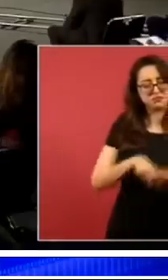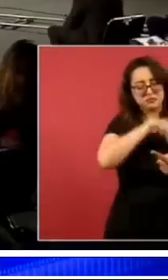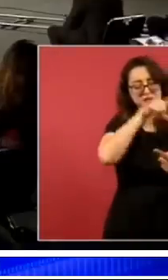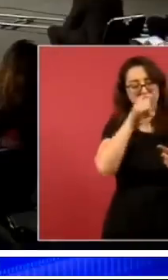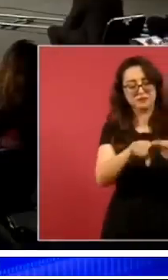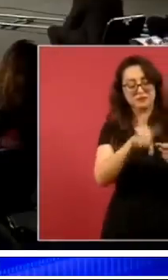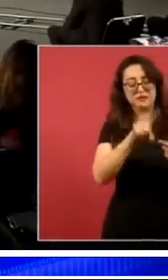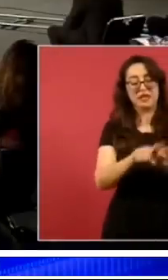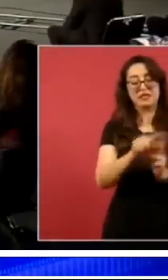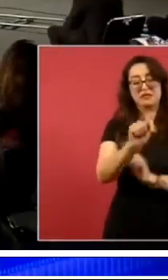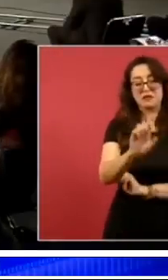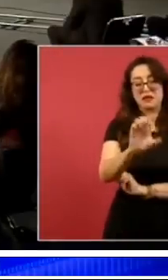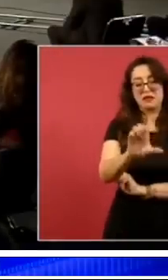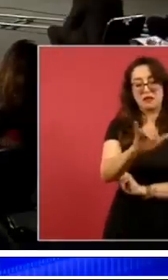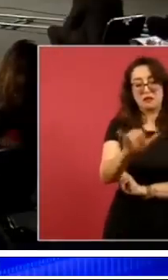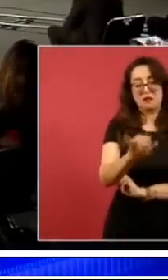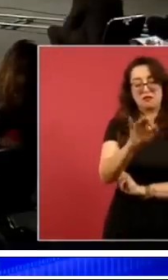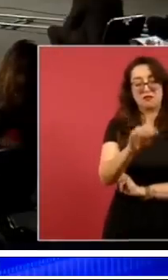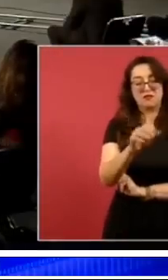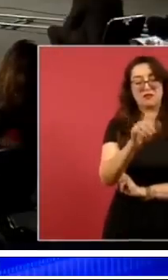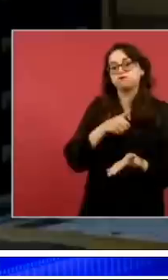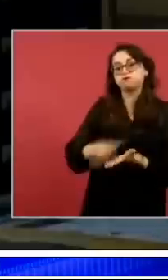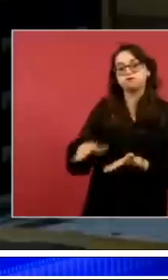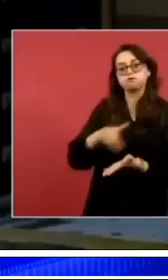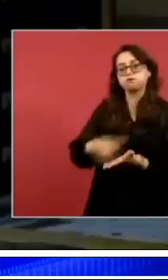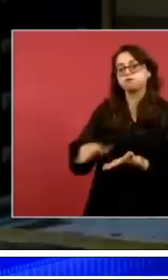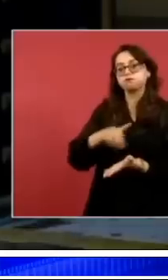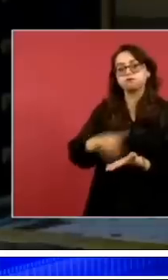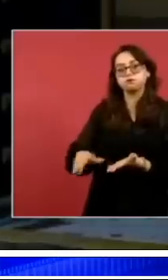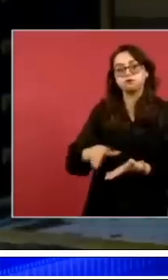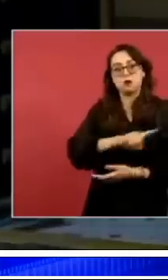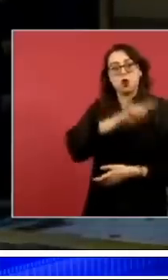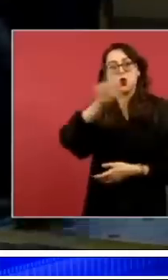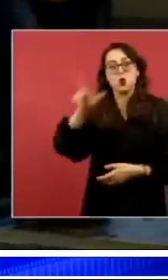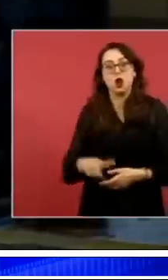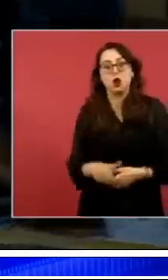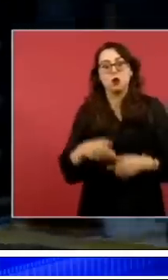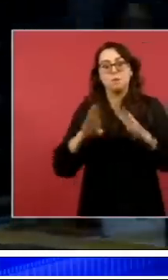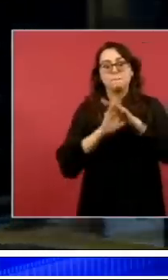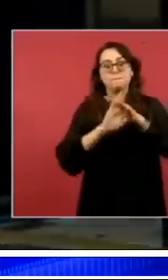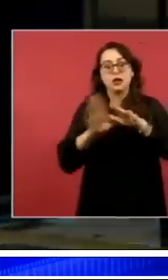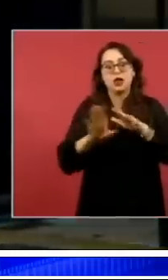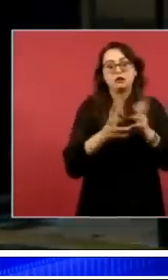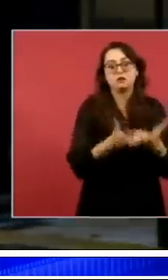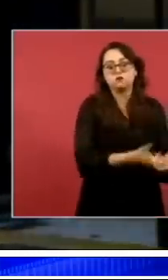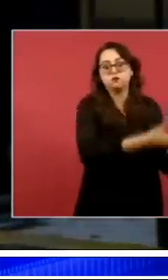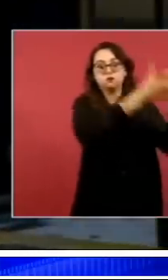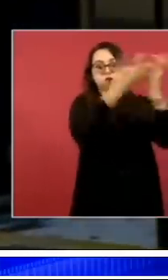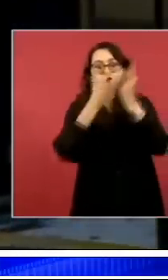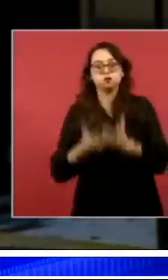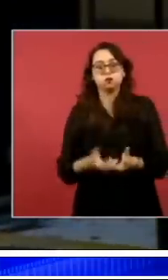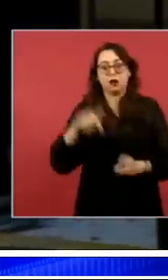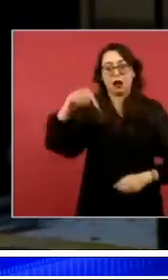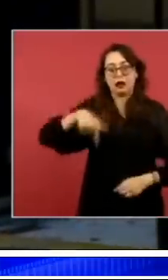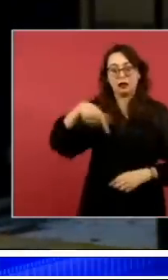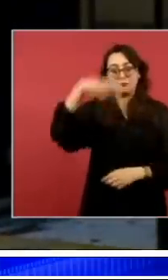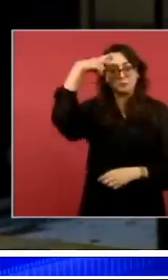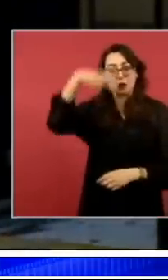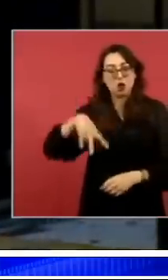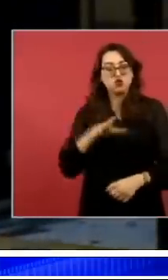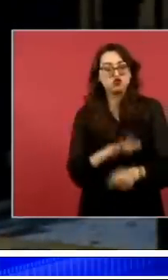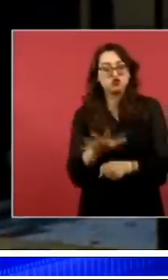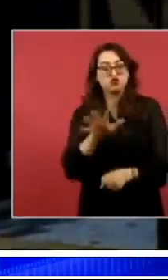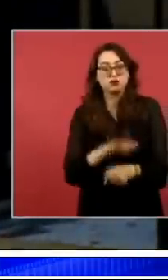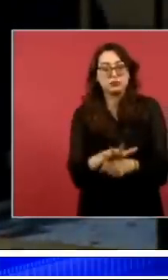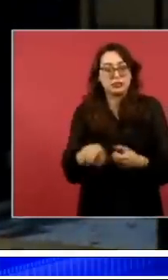salimos beneficiados. Ninguno depende del otro, como lo señala el propio John Kennedy, sino es una alianza en donde los dos ganamos.